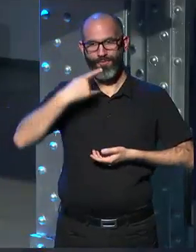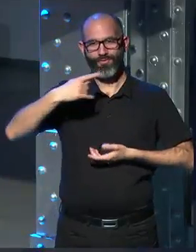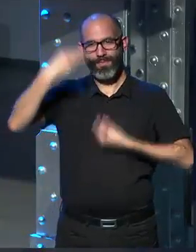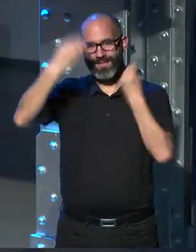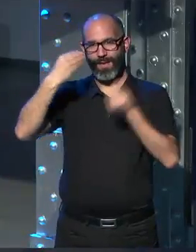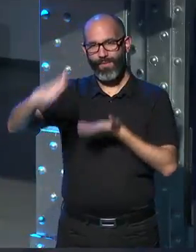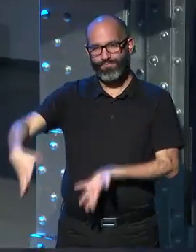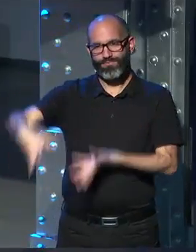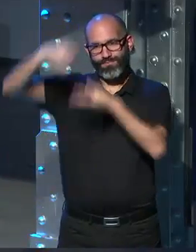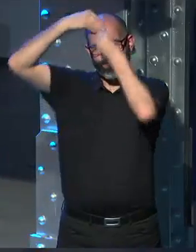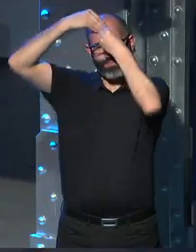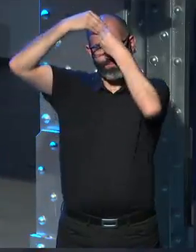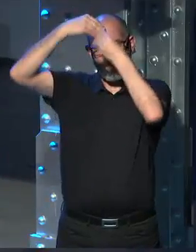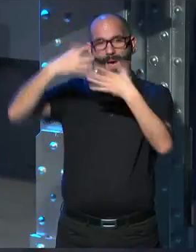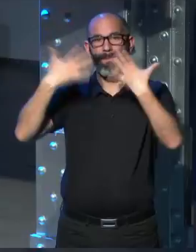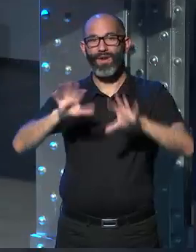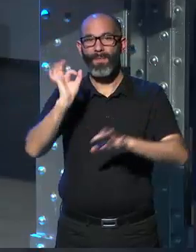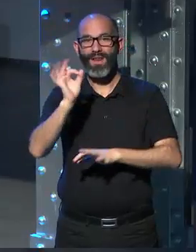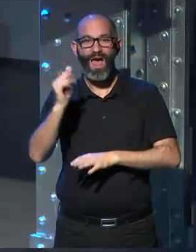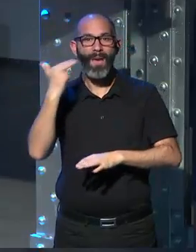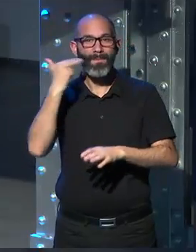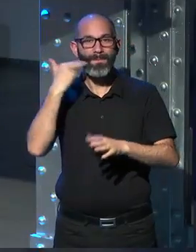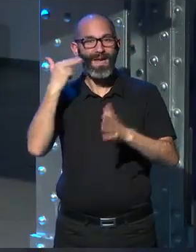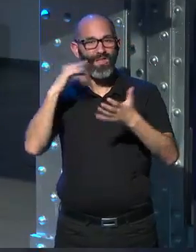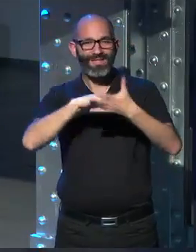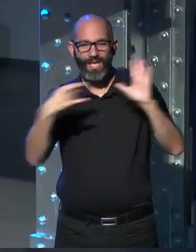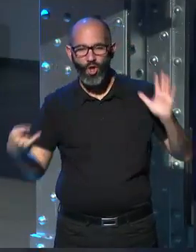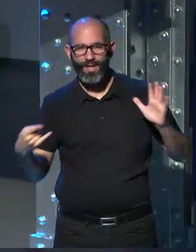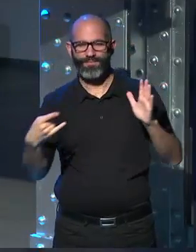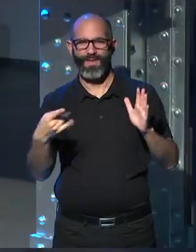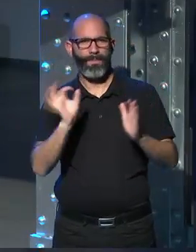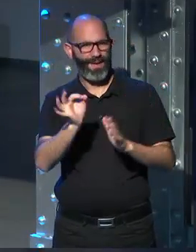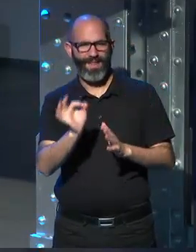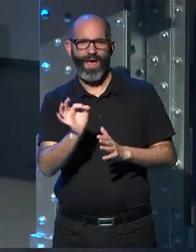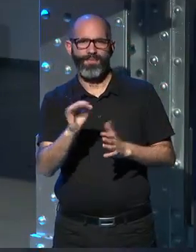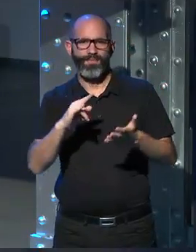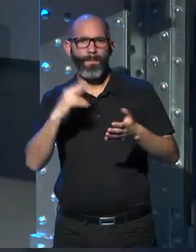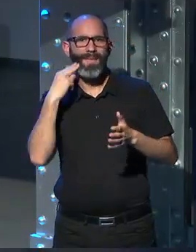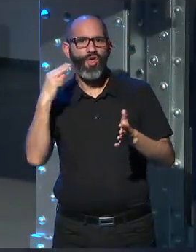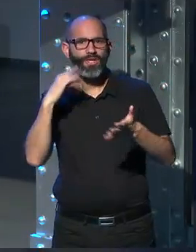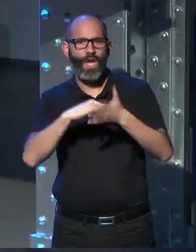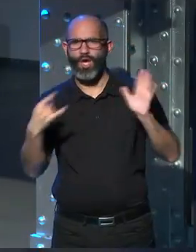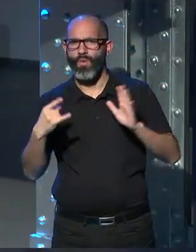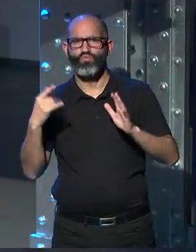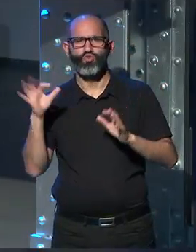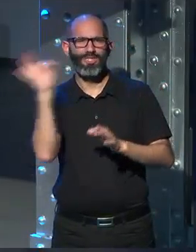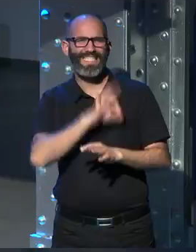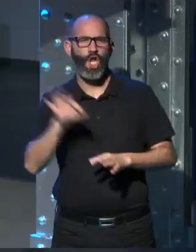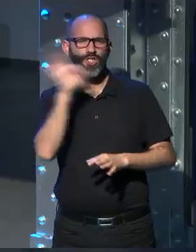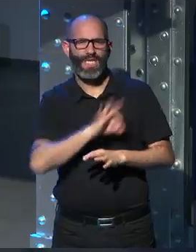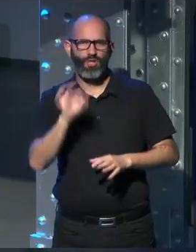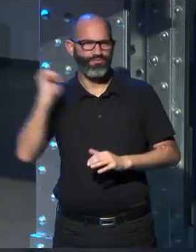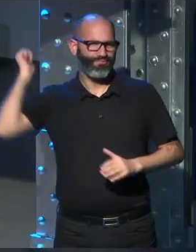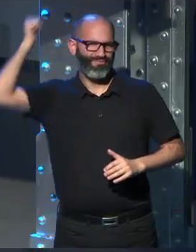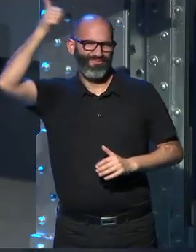por otro lado, decir que el miedo a la tecnología es algo que ha existido durante siglos y podemos